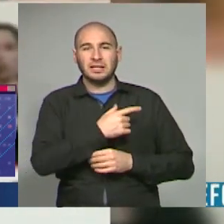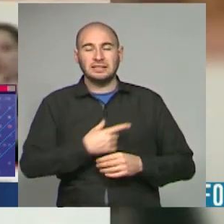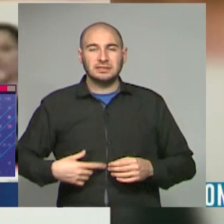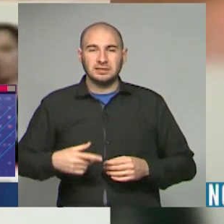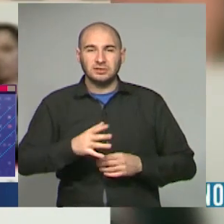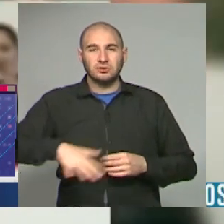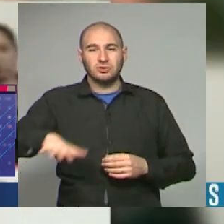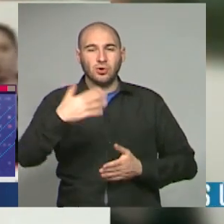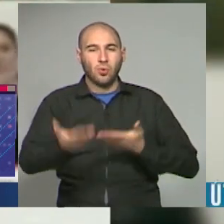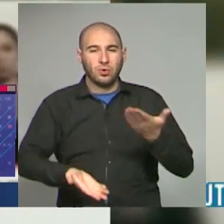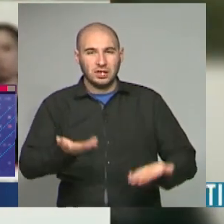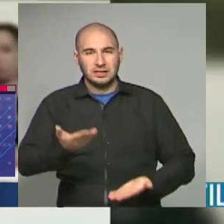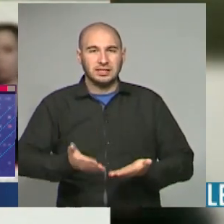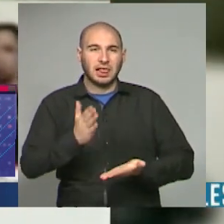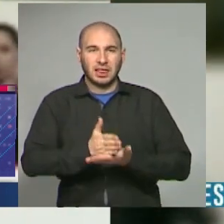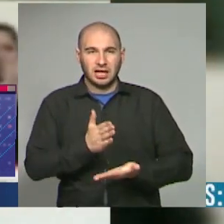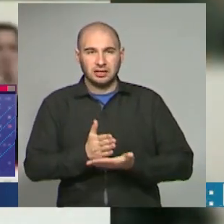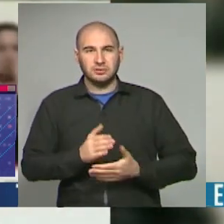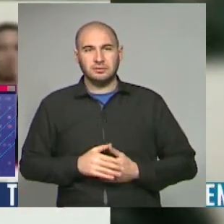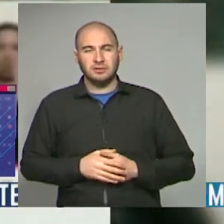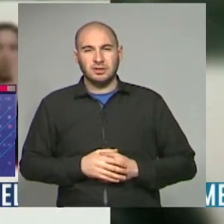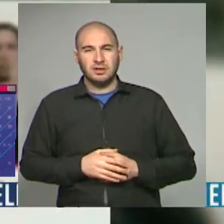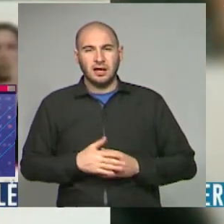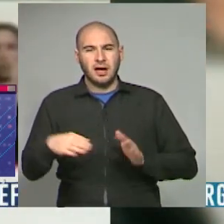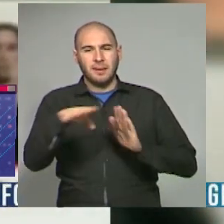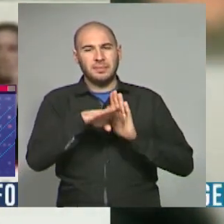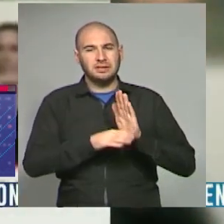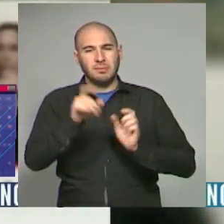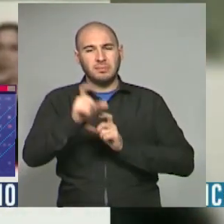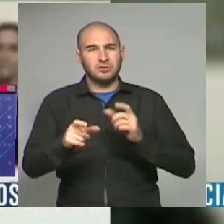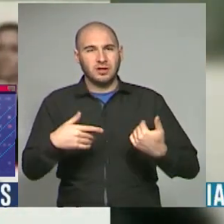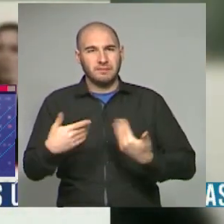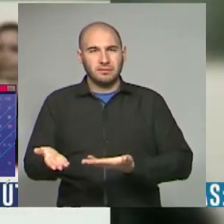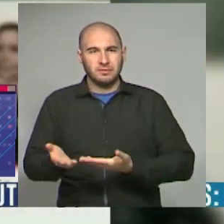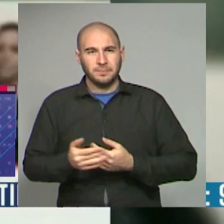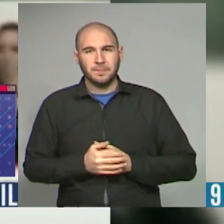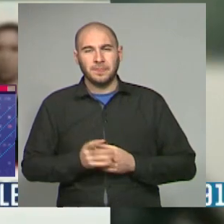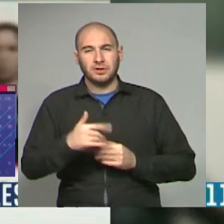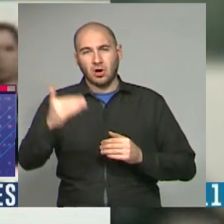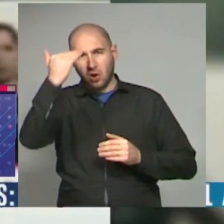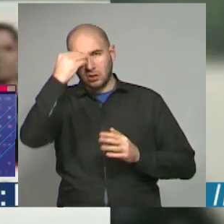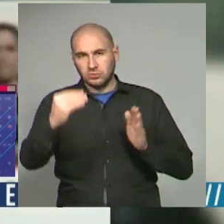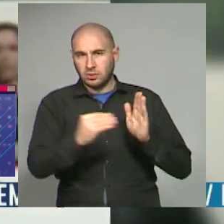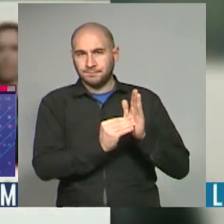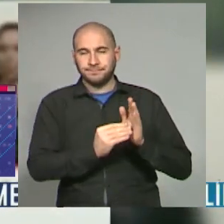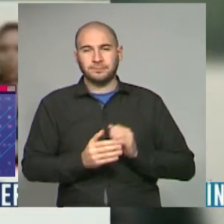social, de justicia, de derecho, los principios humanistas que recoge nuestra Constitución.